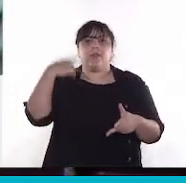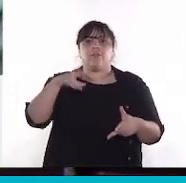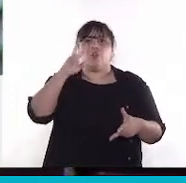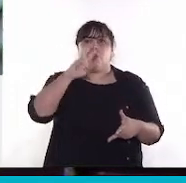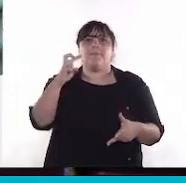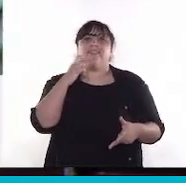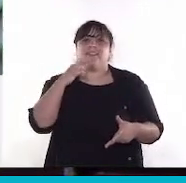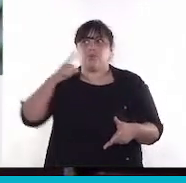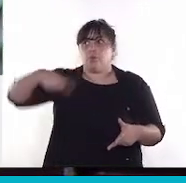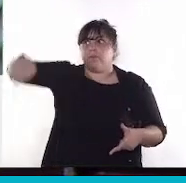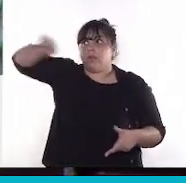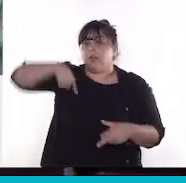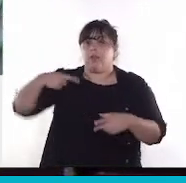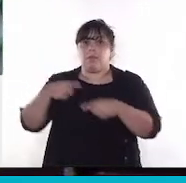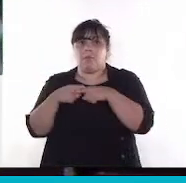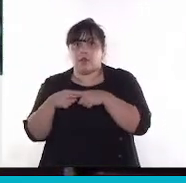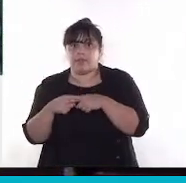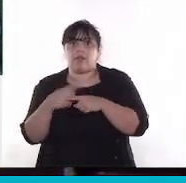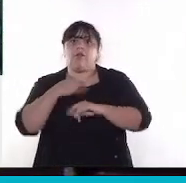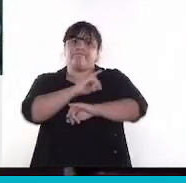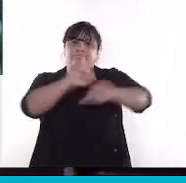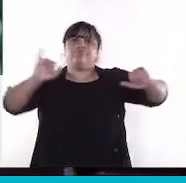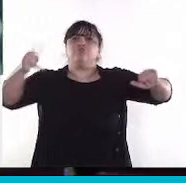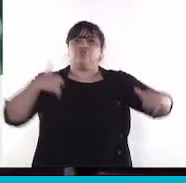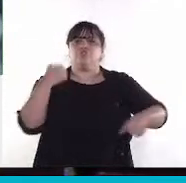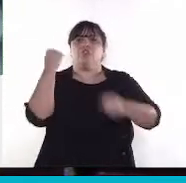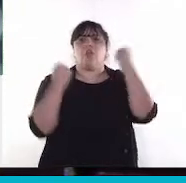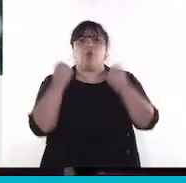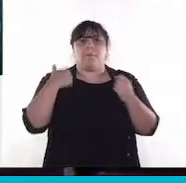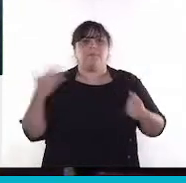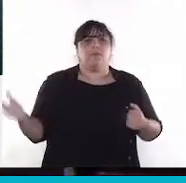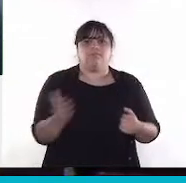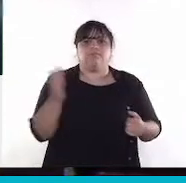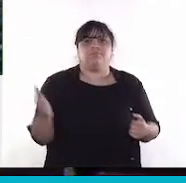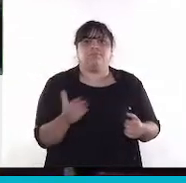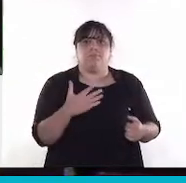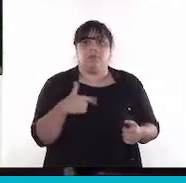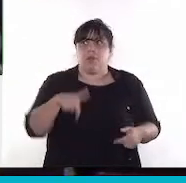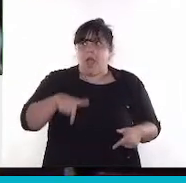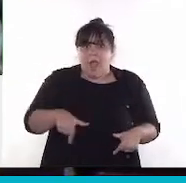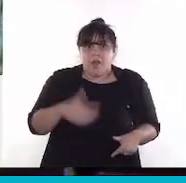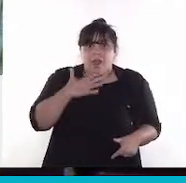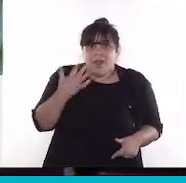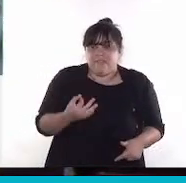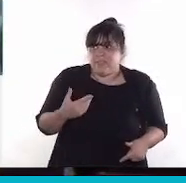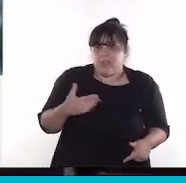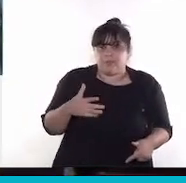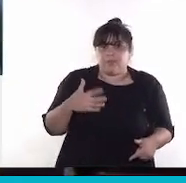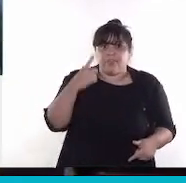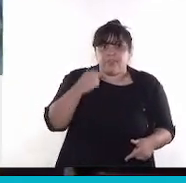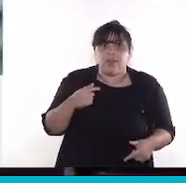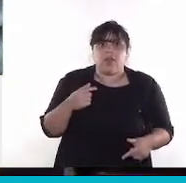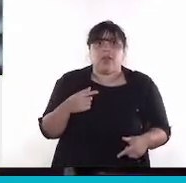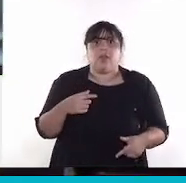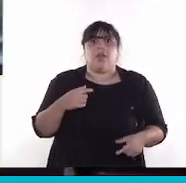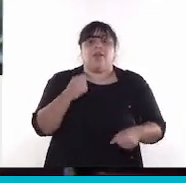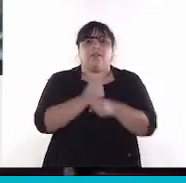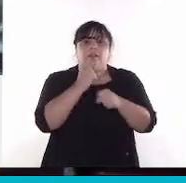2019, y la realidad marca todo lo contrario. Aumenta el